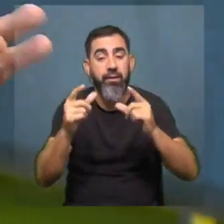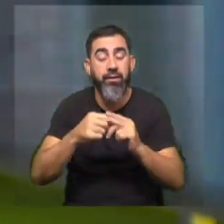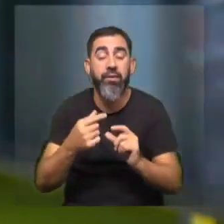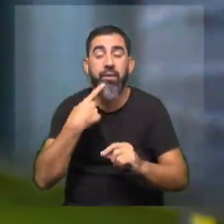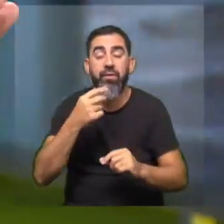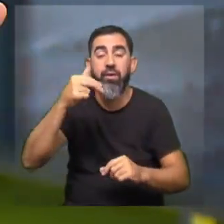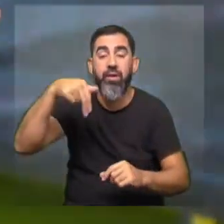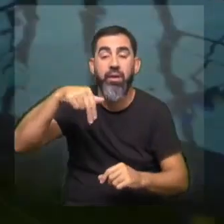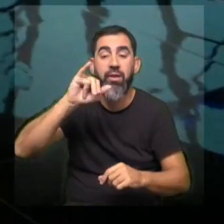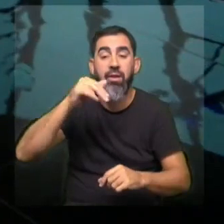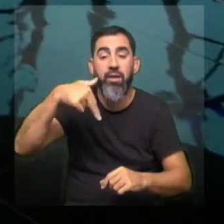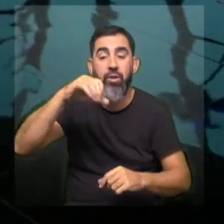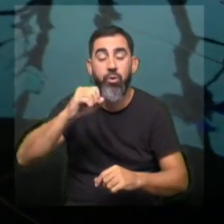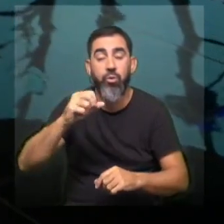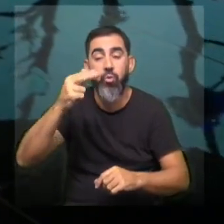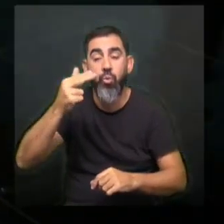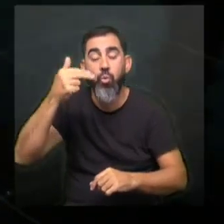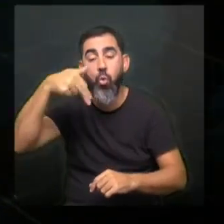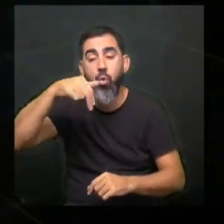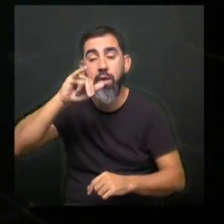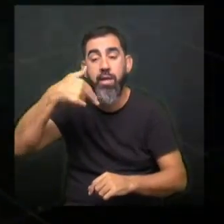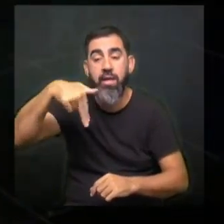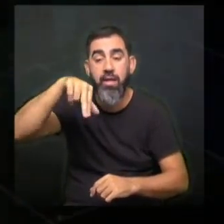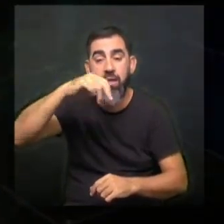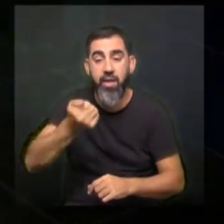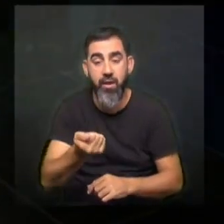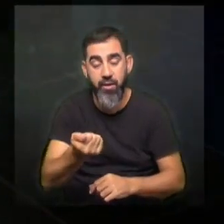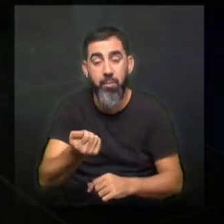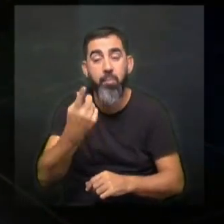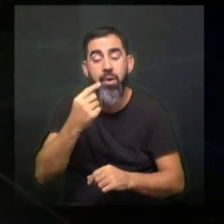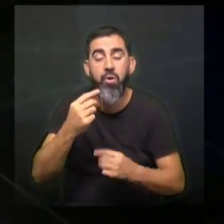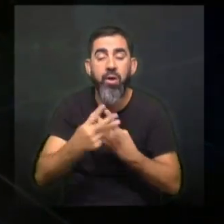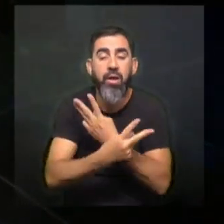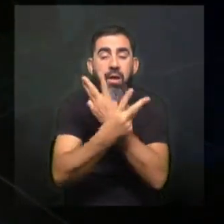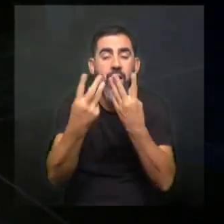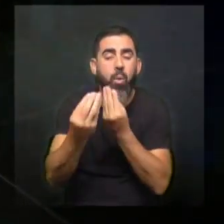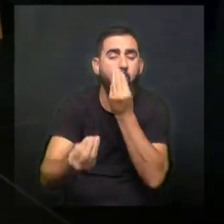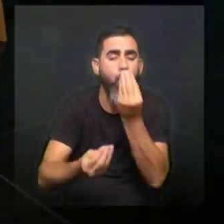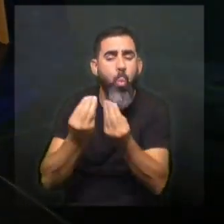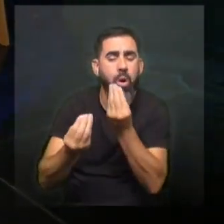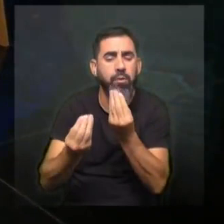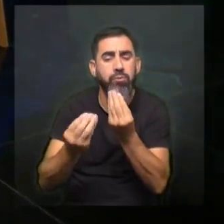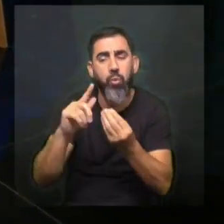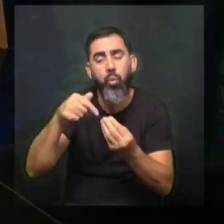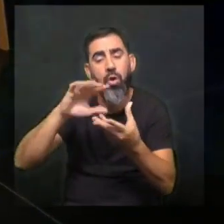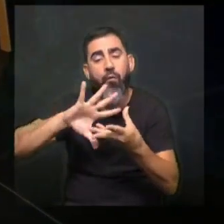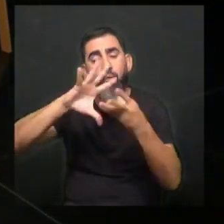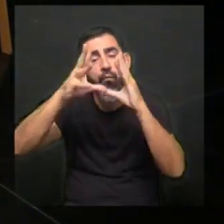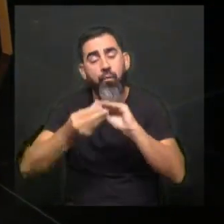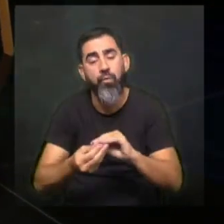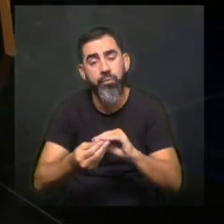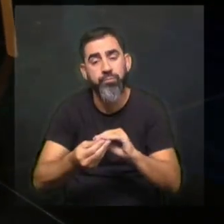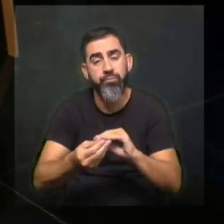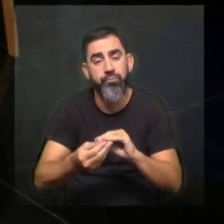la niña, y parece que eso resuelve si va a llover o no, te quiero preguntar a grandes rasgos cuáles son los otros modos atmosféricos